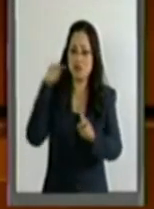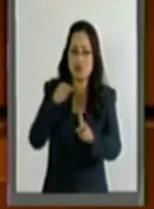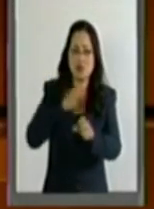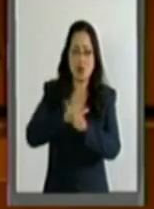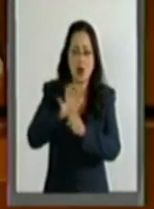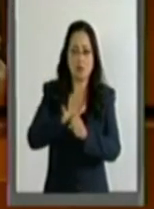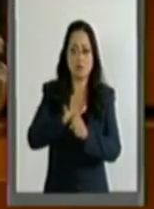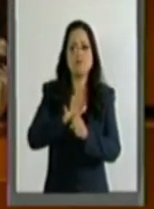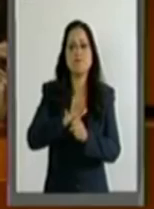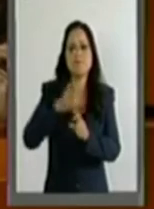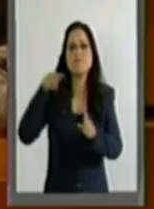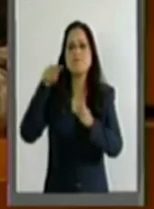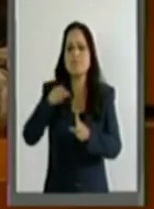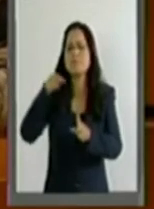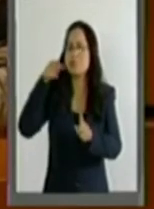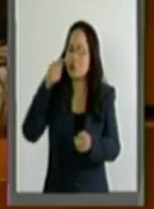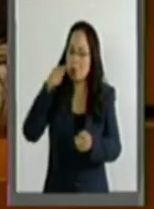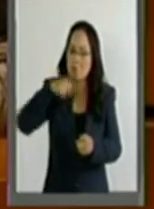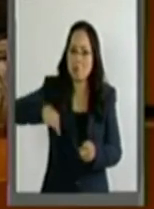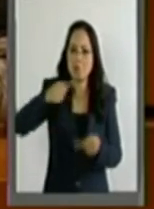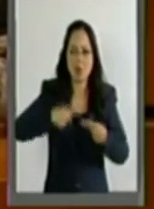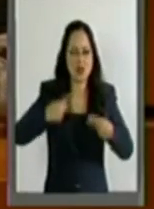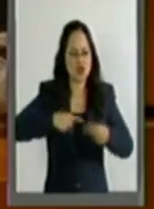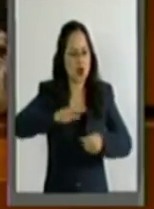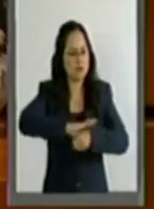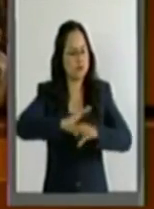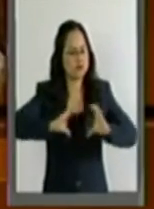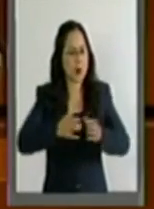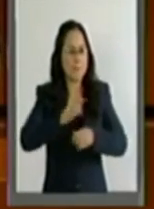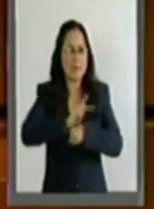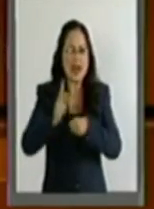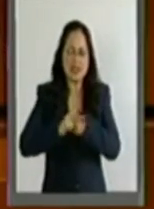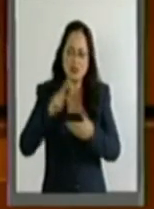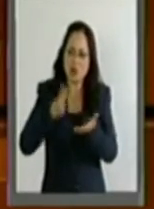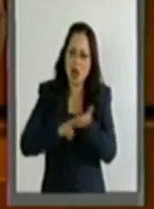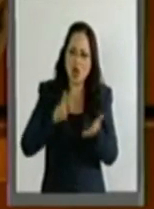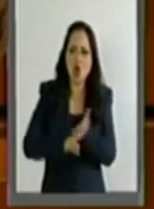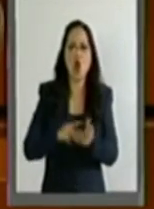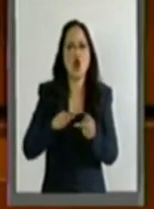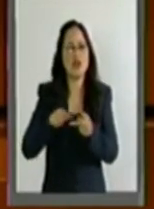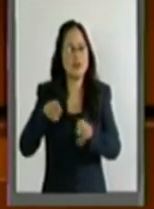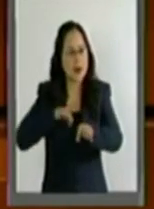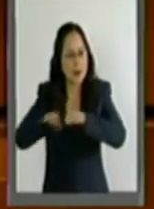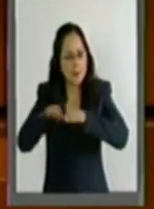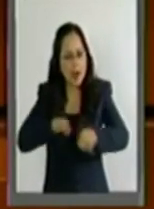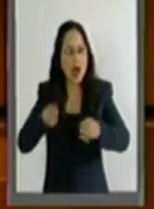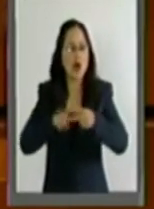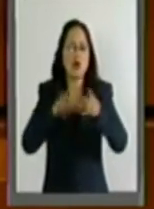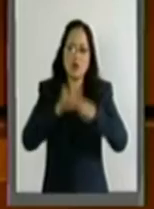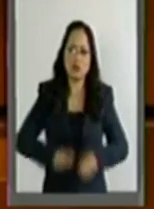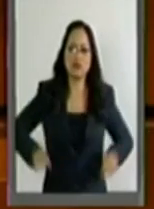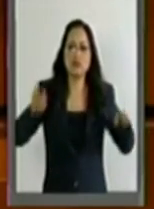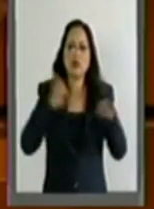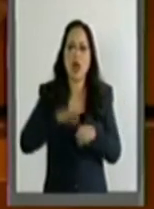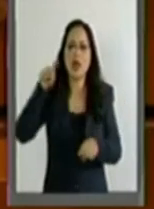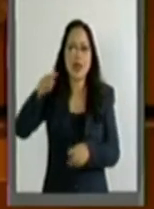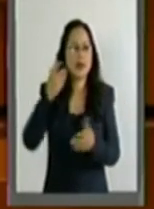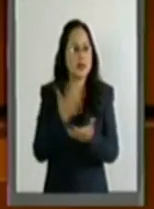ser un pueblo de trabajo, que ser un pueblo de esfuerzo, que ser un pueblo de principios, y que en Estados Unidos ha dado